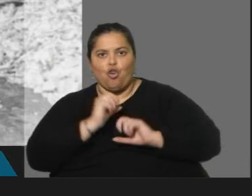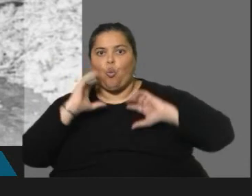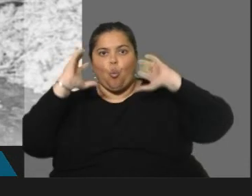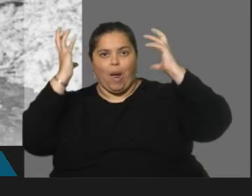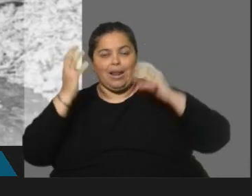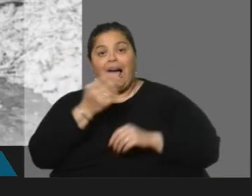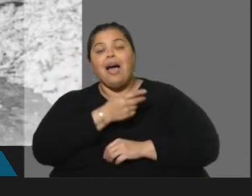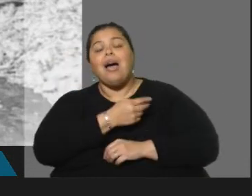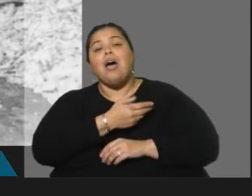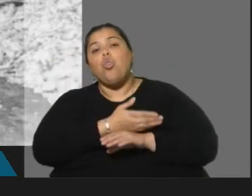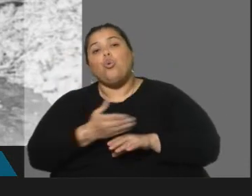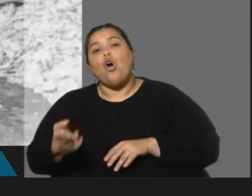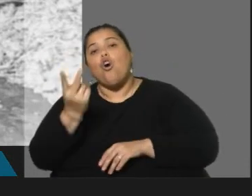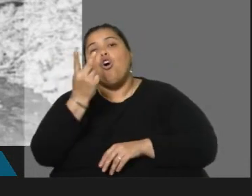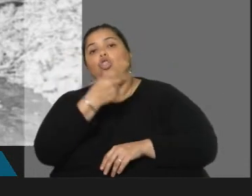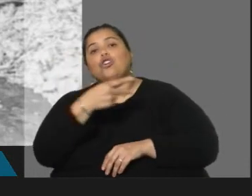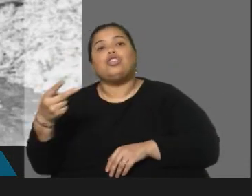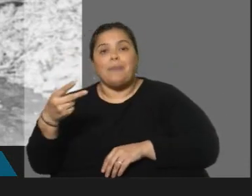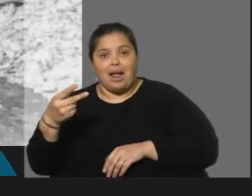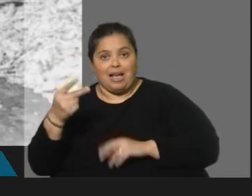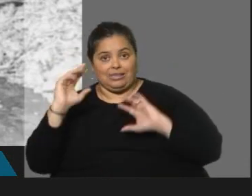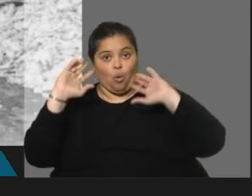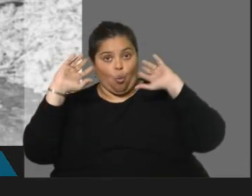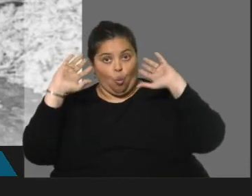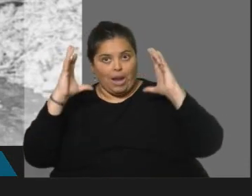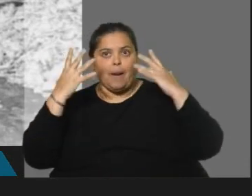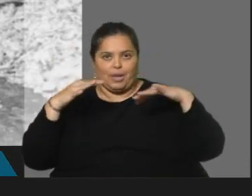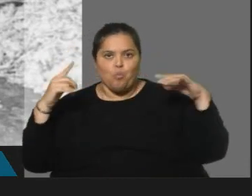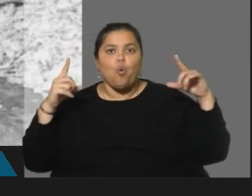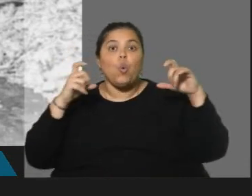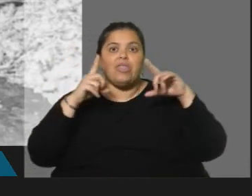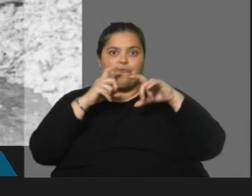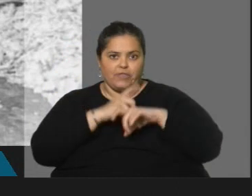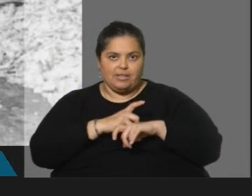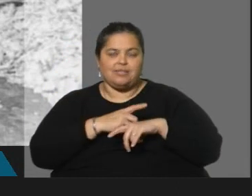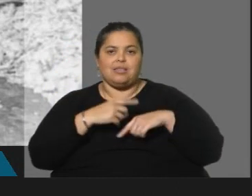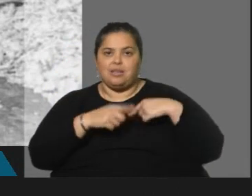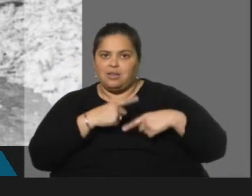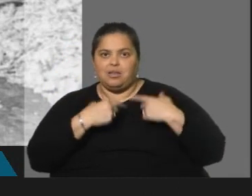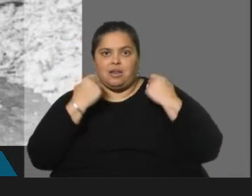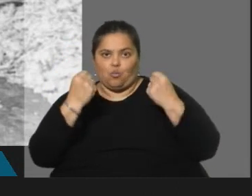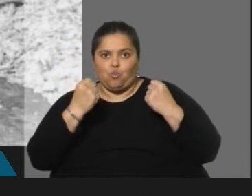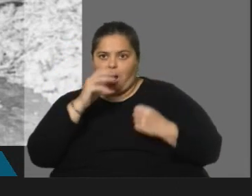con distintos momentos pero que fue muy difícil de sostener con el paso